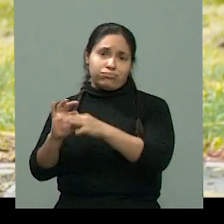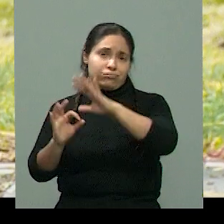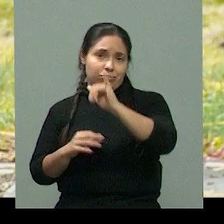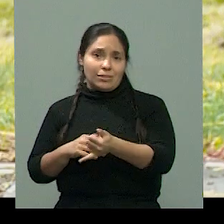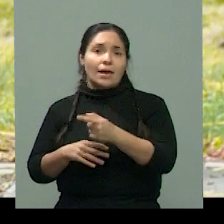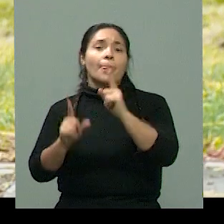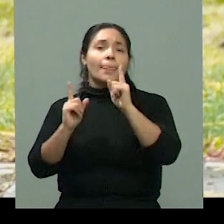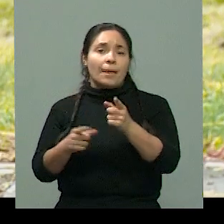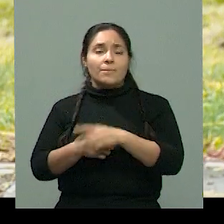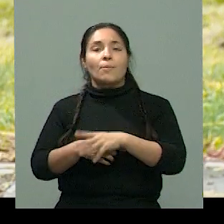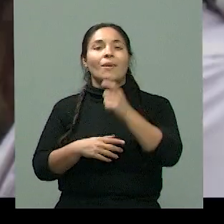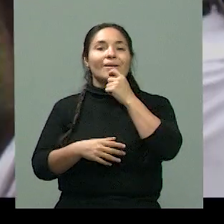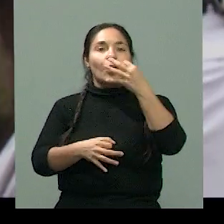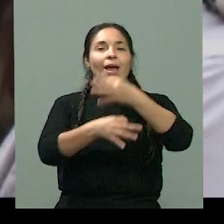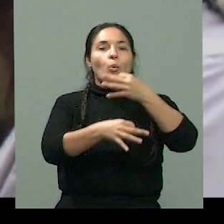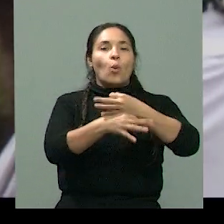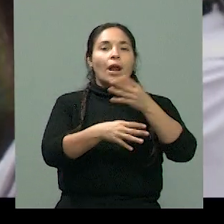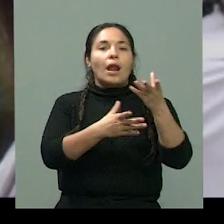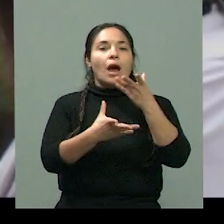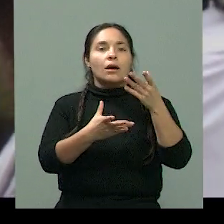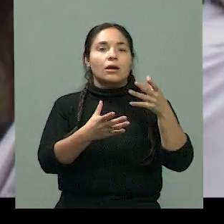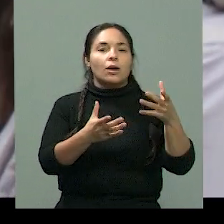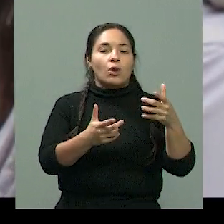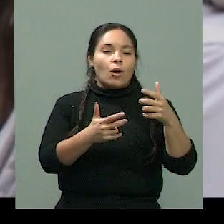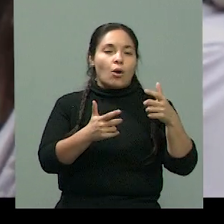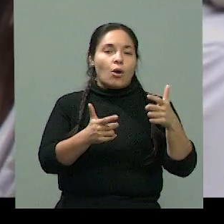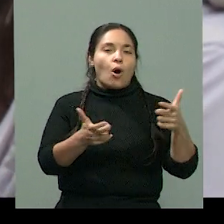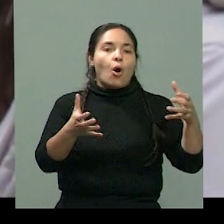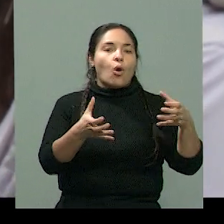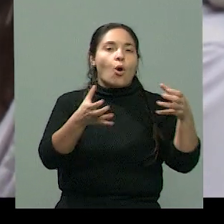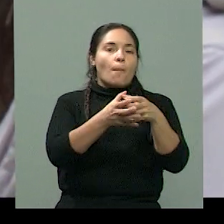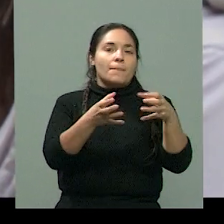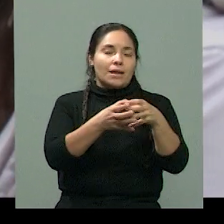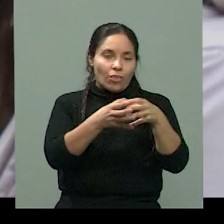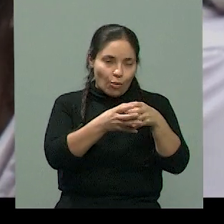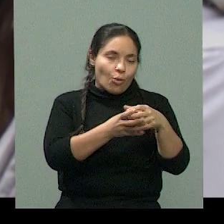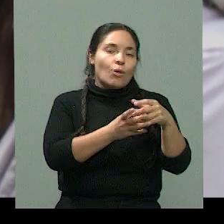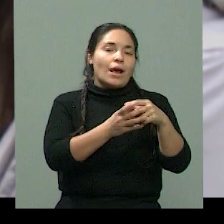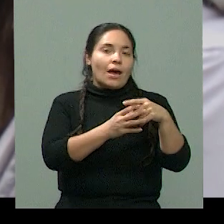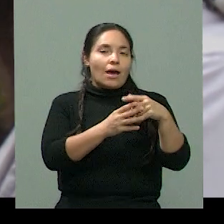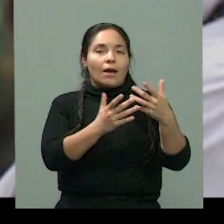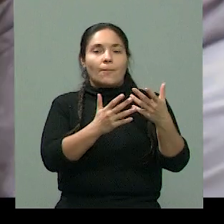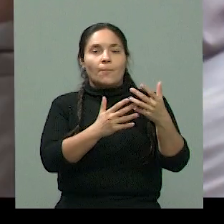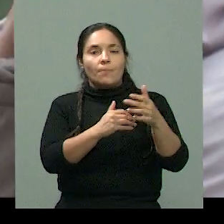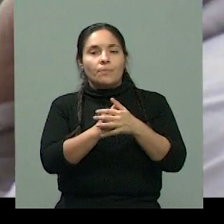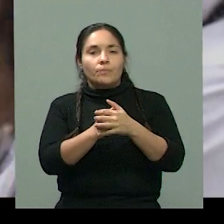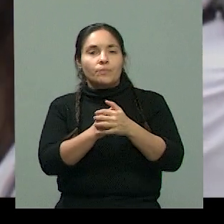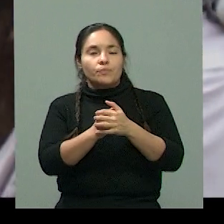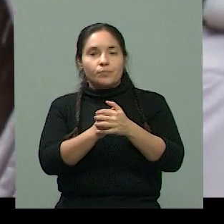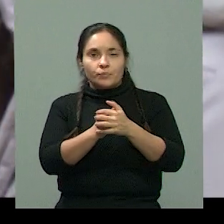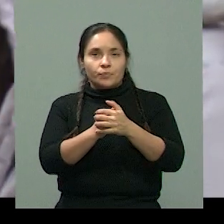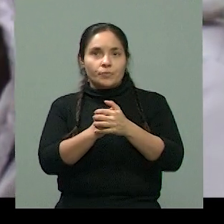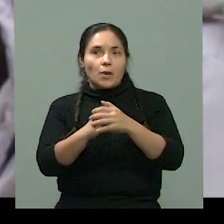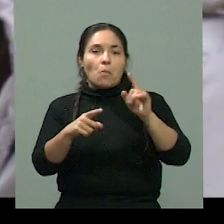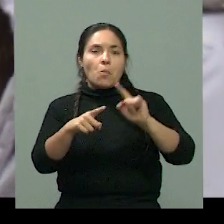la cooperadora de la escuela de los chicos. Bueno, esto es simplemente cómo se construye